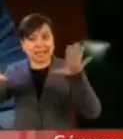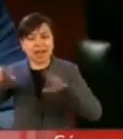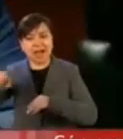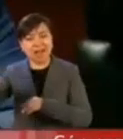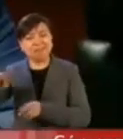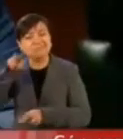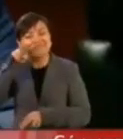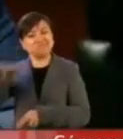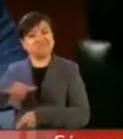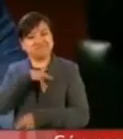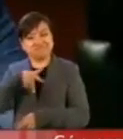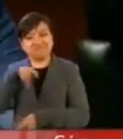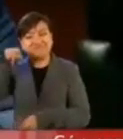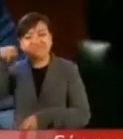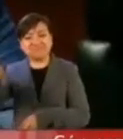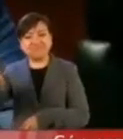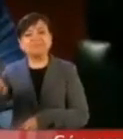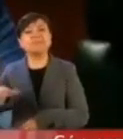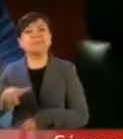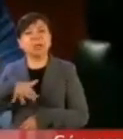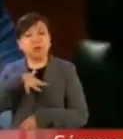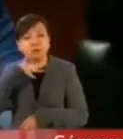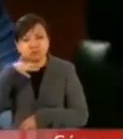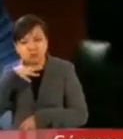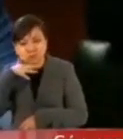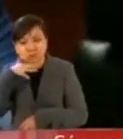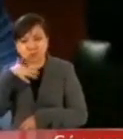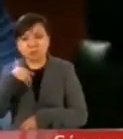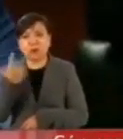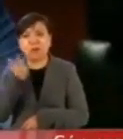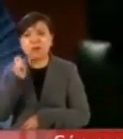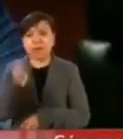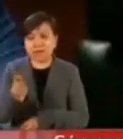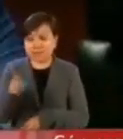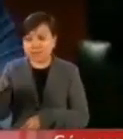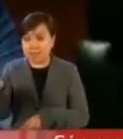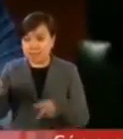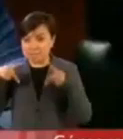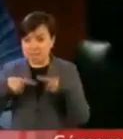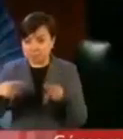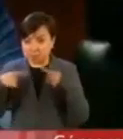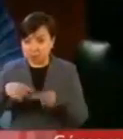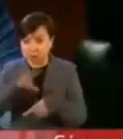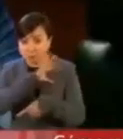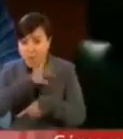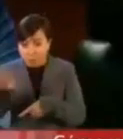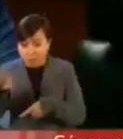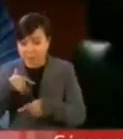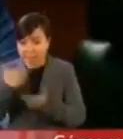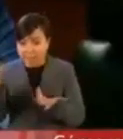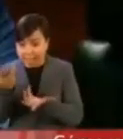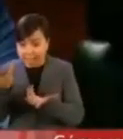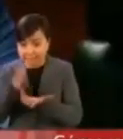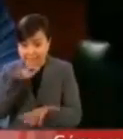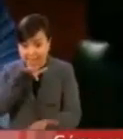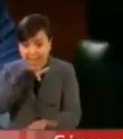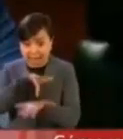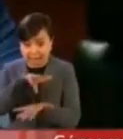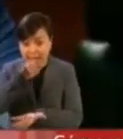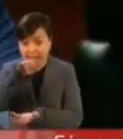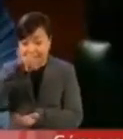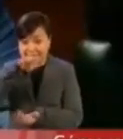de actitud proactiva a favor de abonar a la independencia de un órgano que tiene